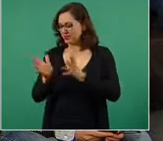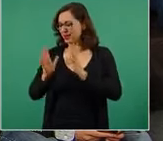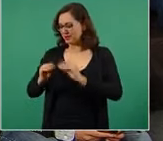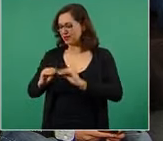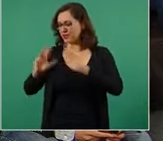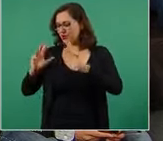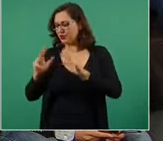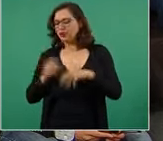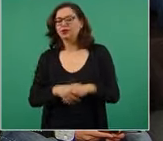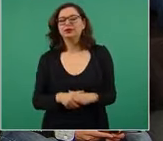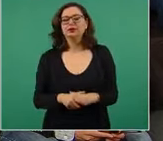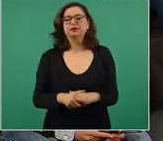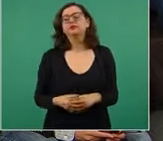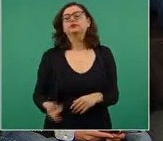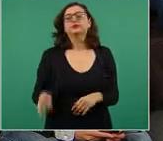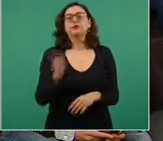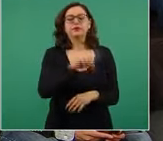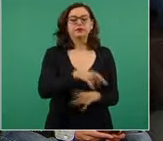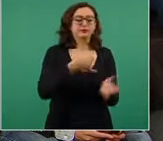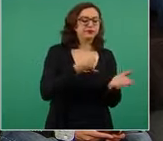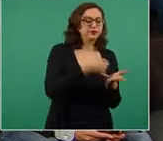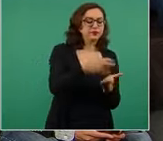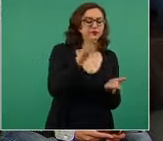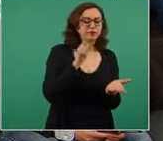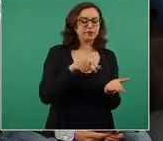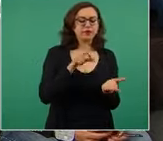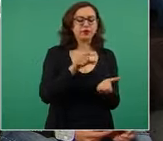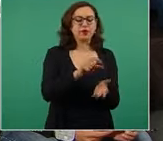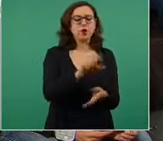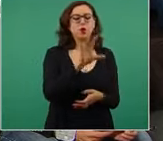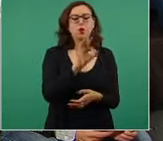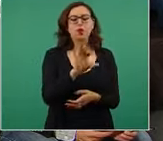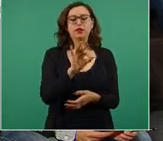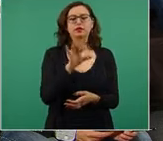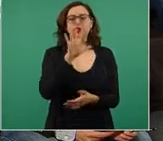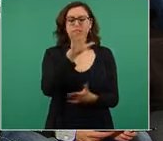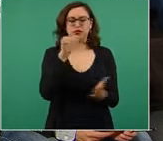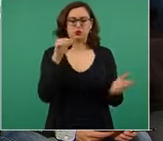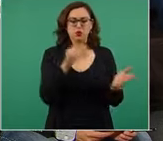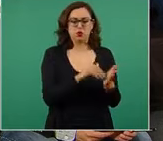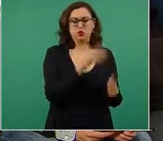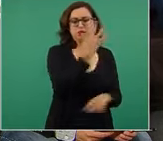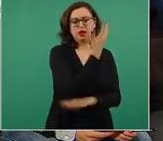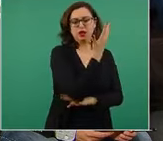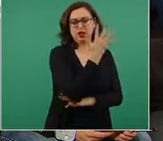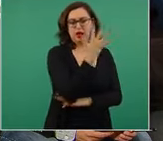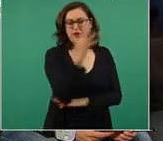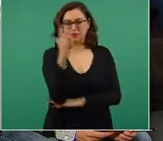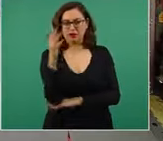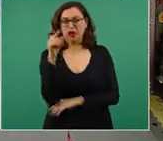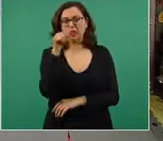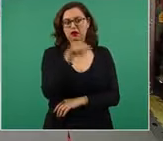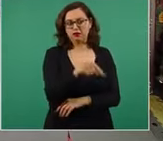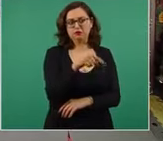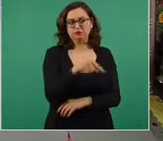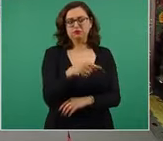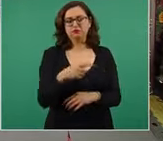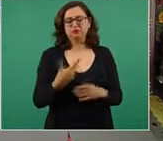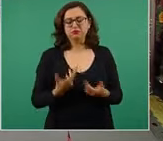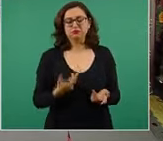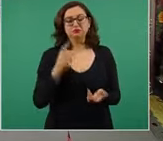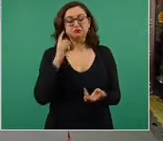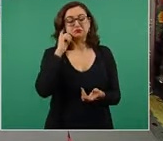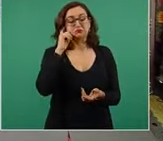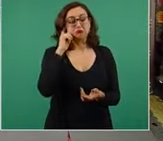Han sembrado varios árboles, 45 mil árboles tienen sembrados, las fábricas de agua, le dice él, copiando lo que usted alguna vez